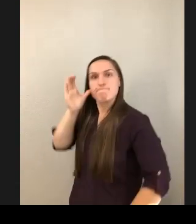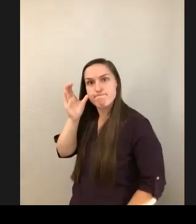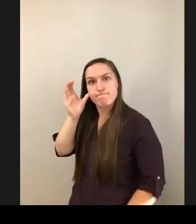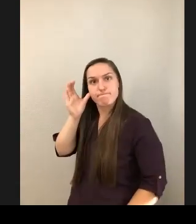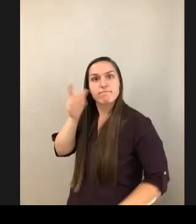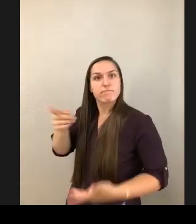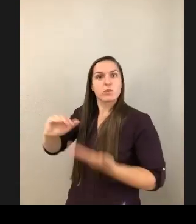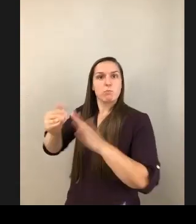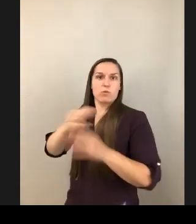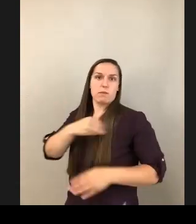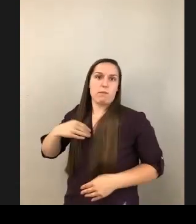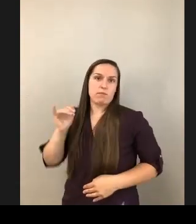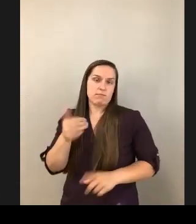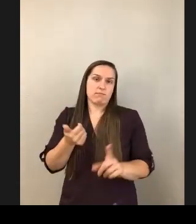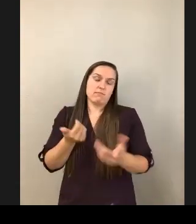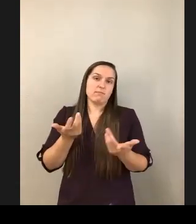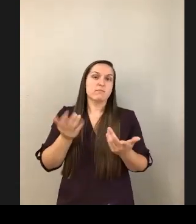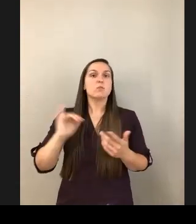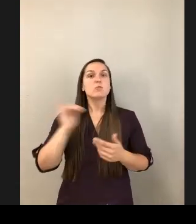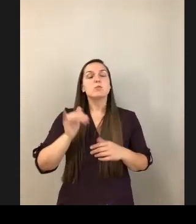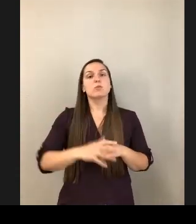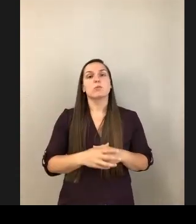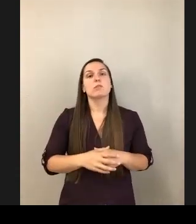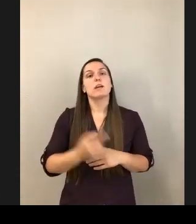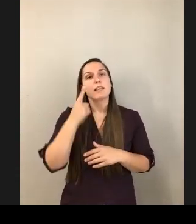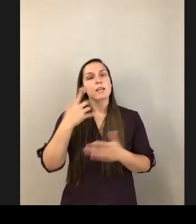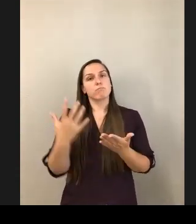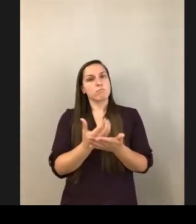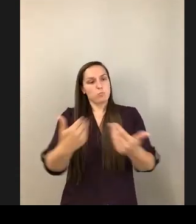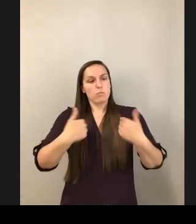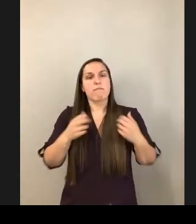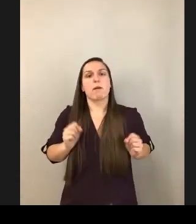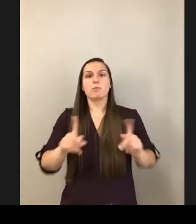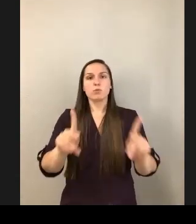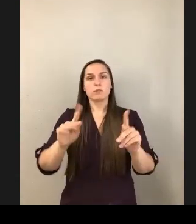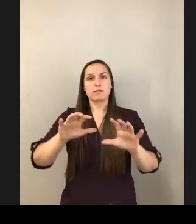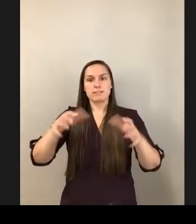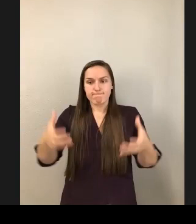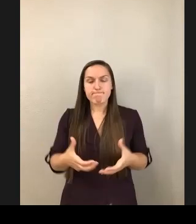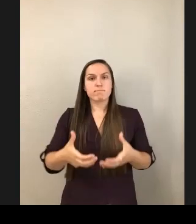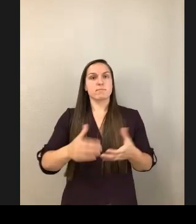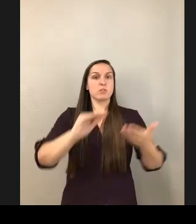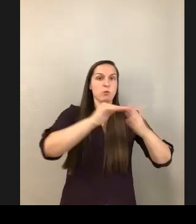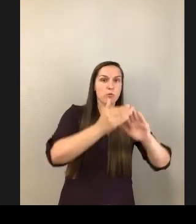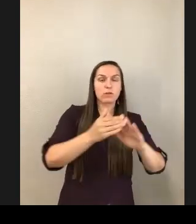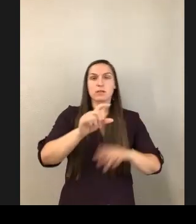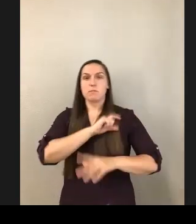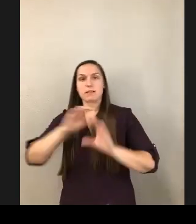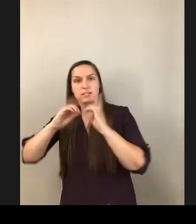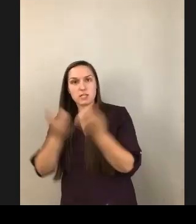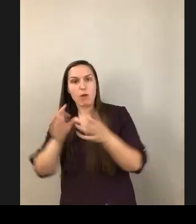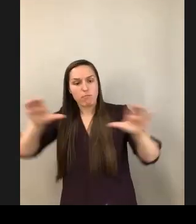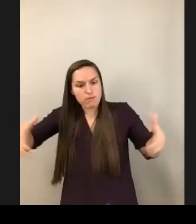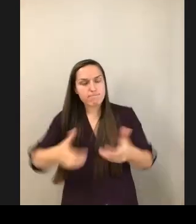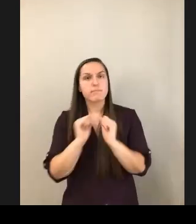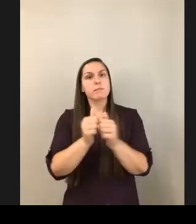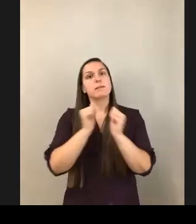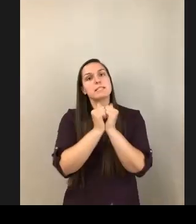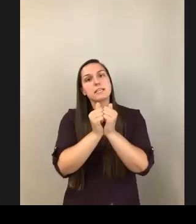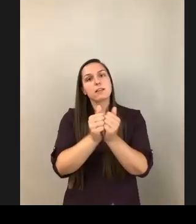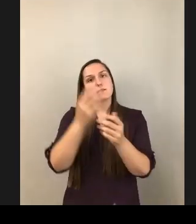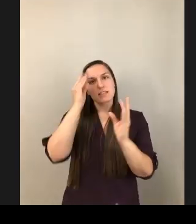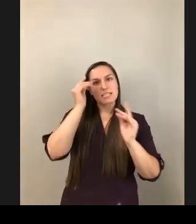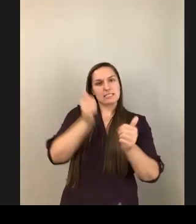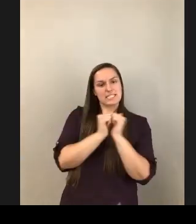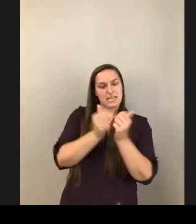o que un oficial de la policía escuche lo que el miembro de la comunidad tiene que decir. En